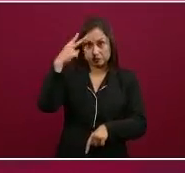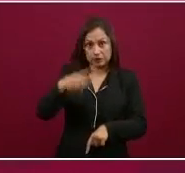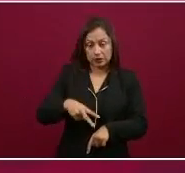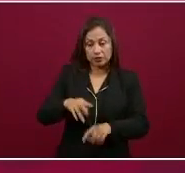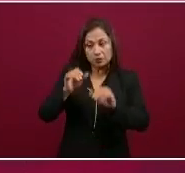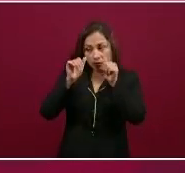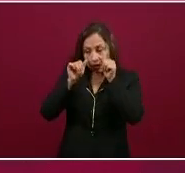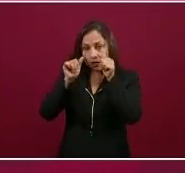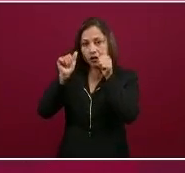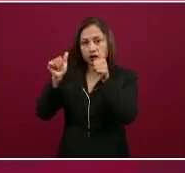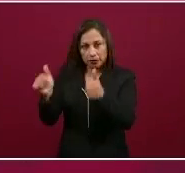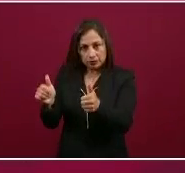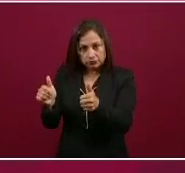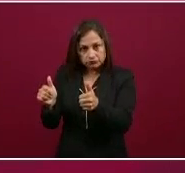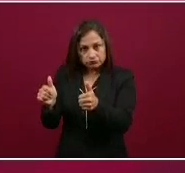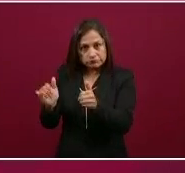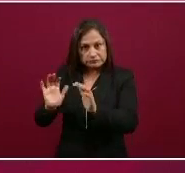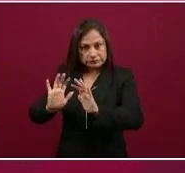y